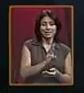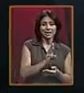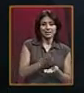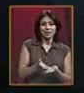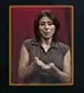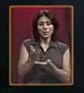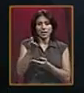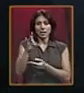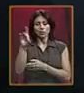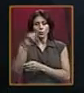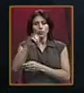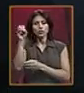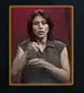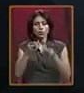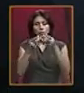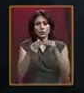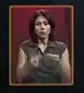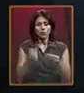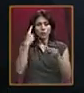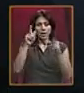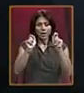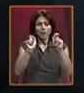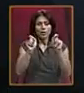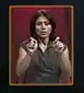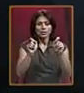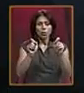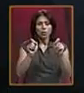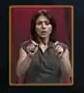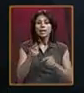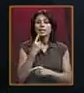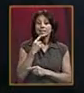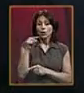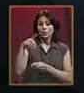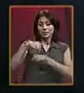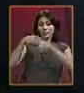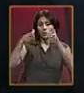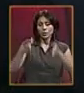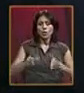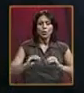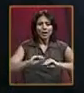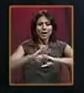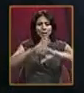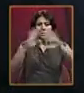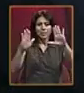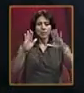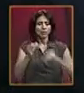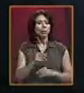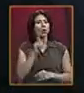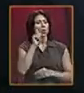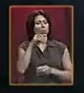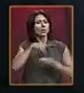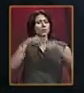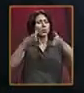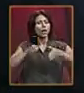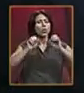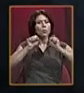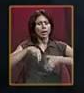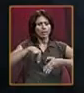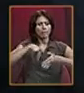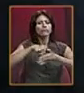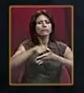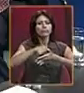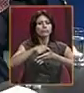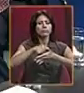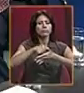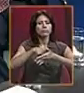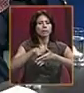8% el presupuesto a la educación, que él claramente decía, un diputado puede impedir que